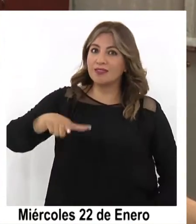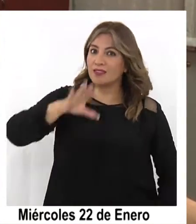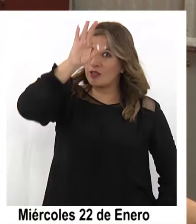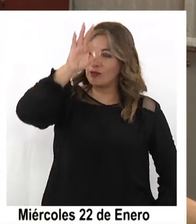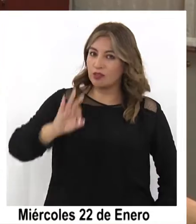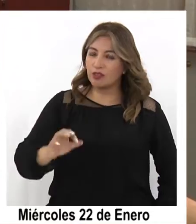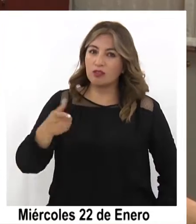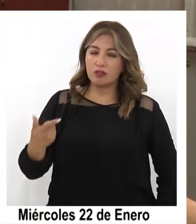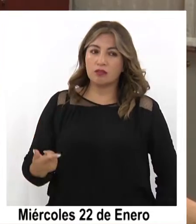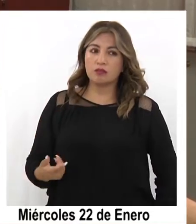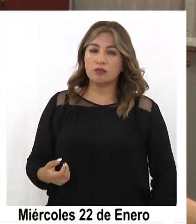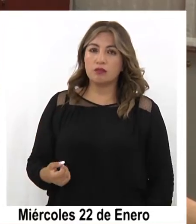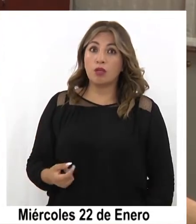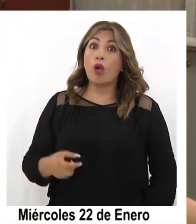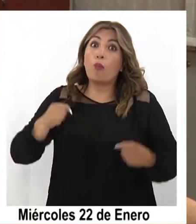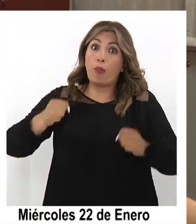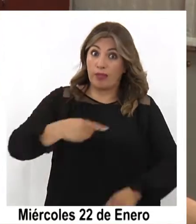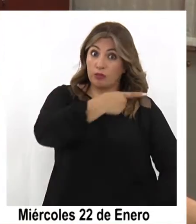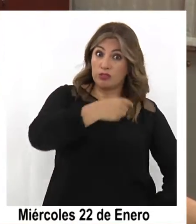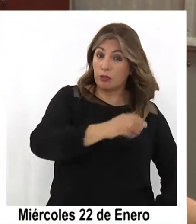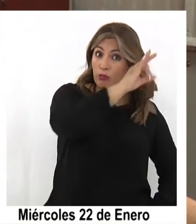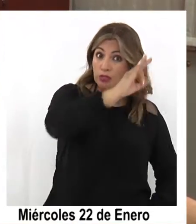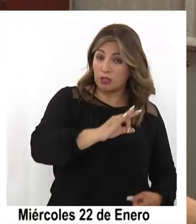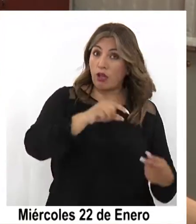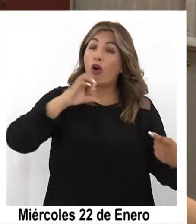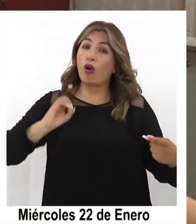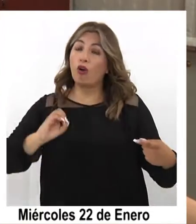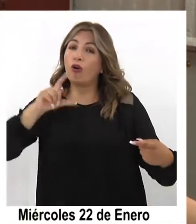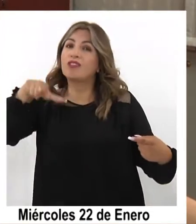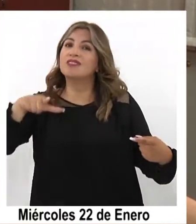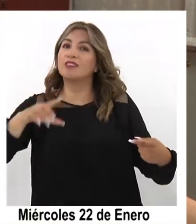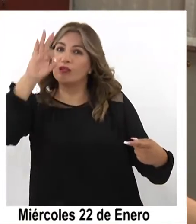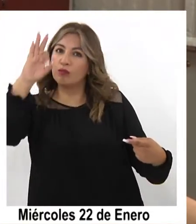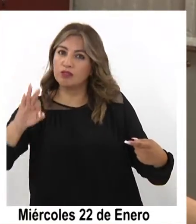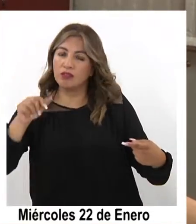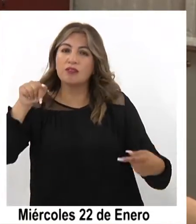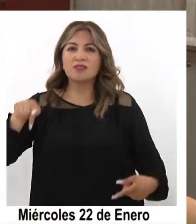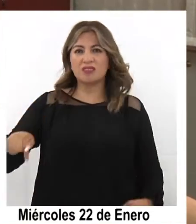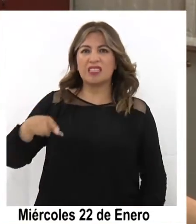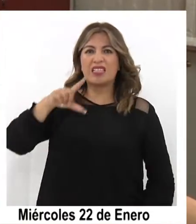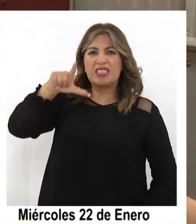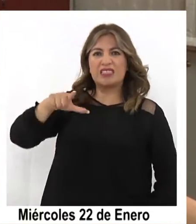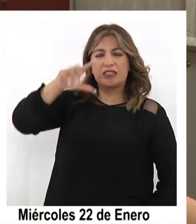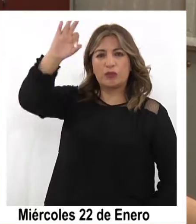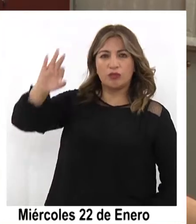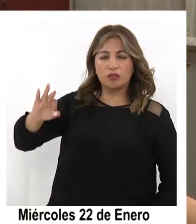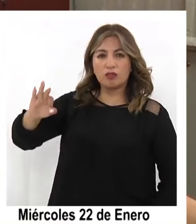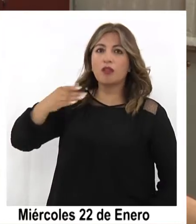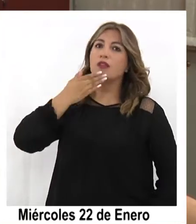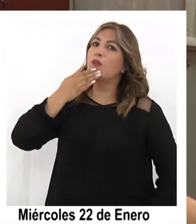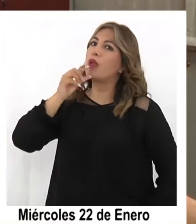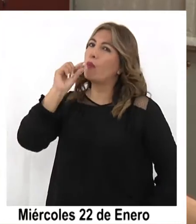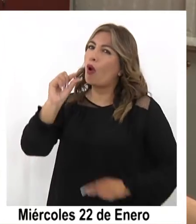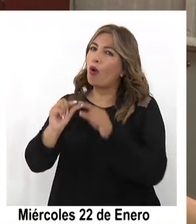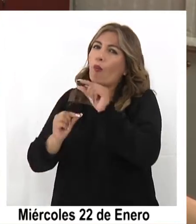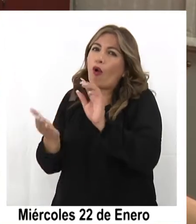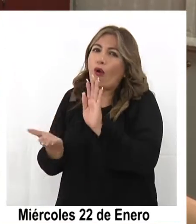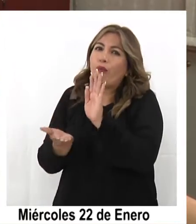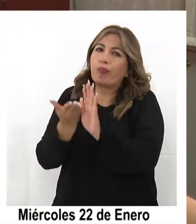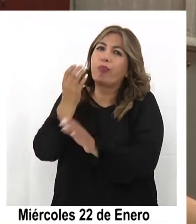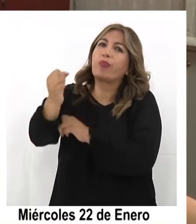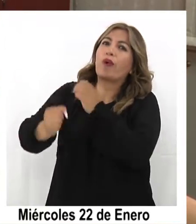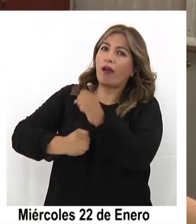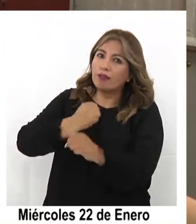17%, entonces está la opción de cotizar por un 100% o por un 17%. Y este 17% también va a ir aumentando